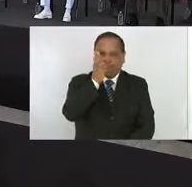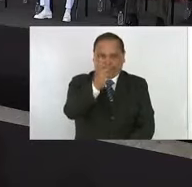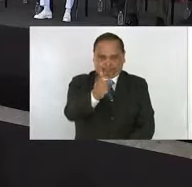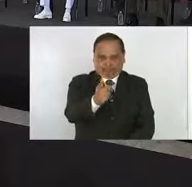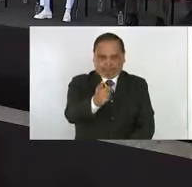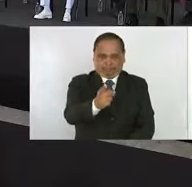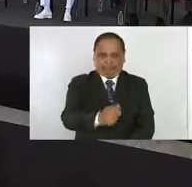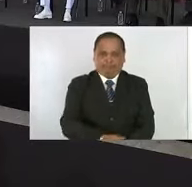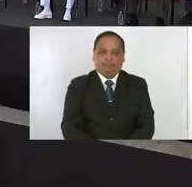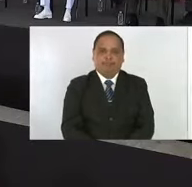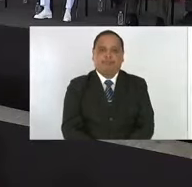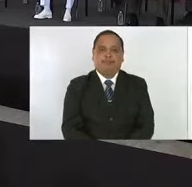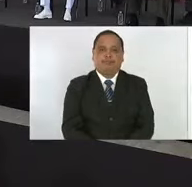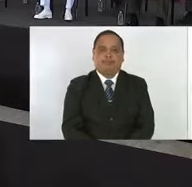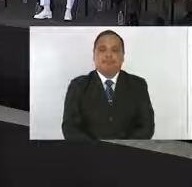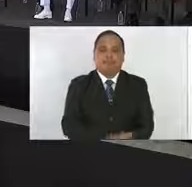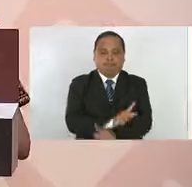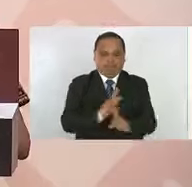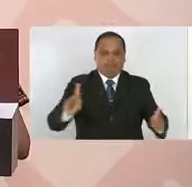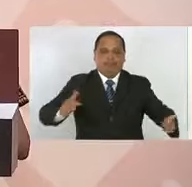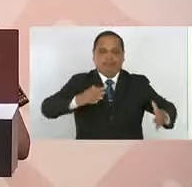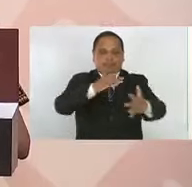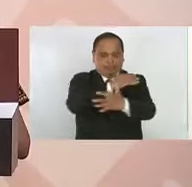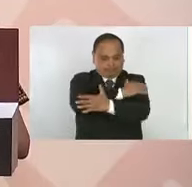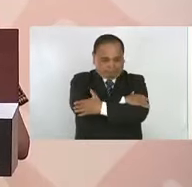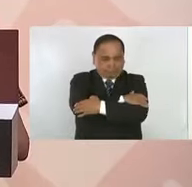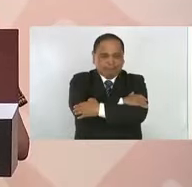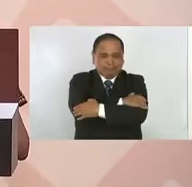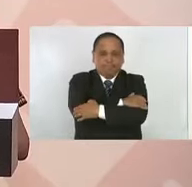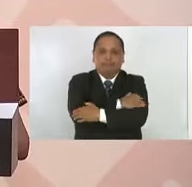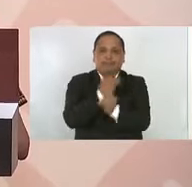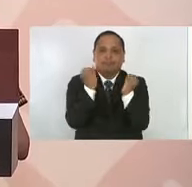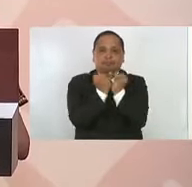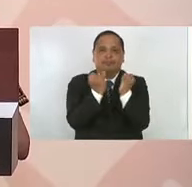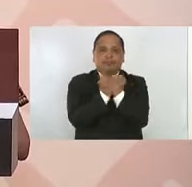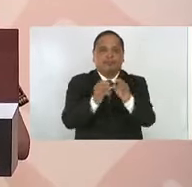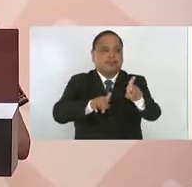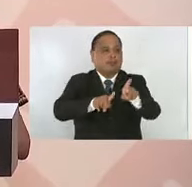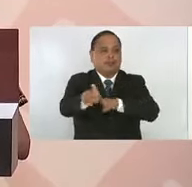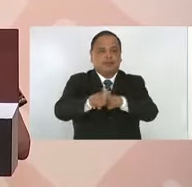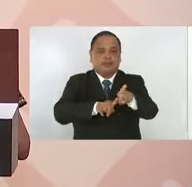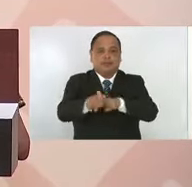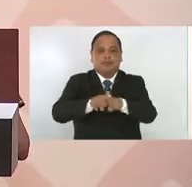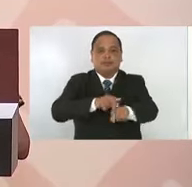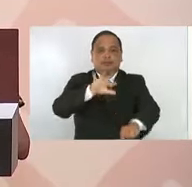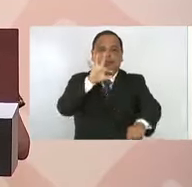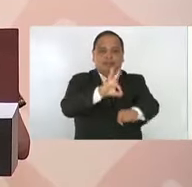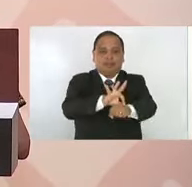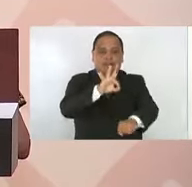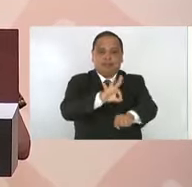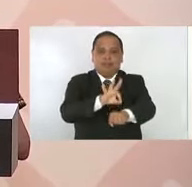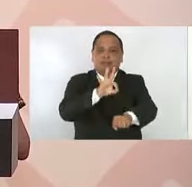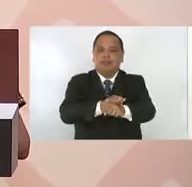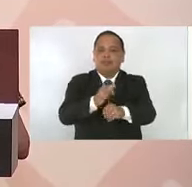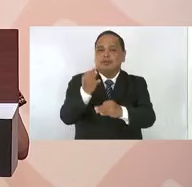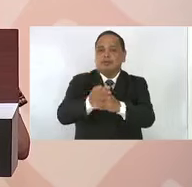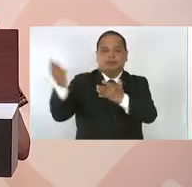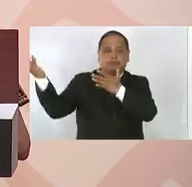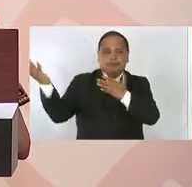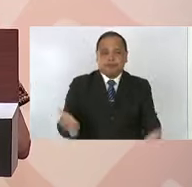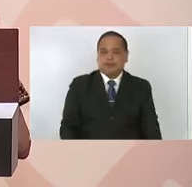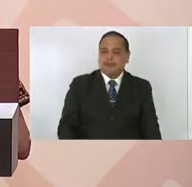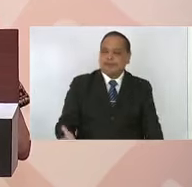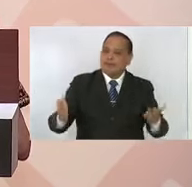Y un especial abrazo a nuestros hermanos médicos que han venido aquí a levantarnos la